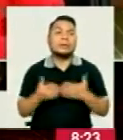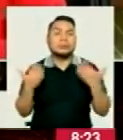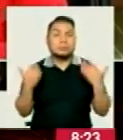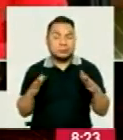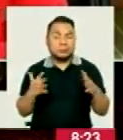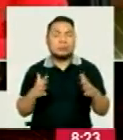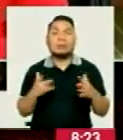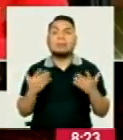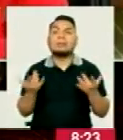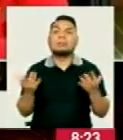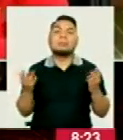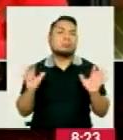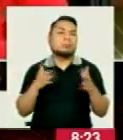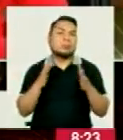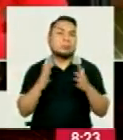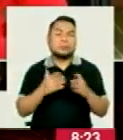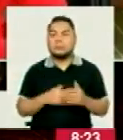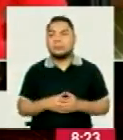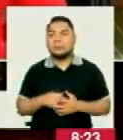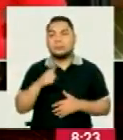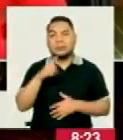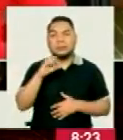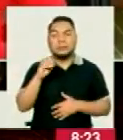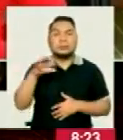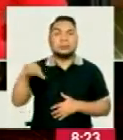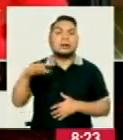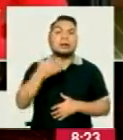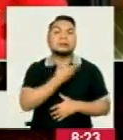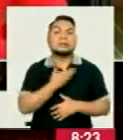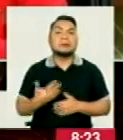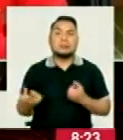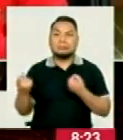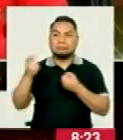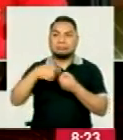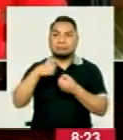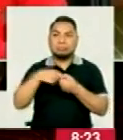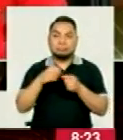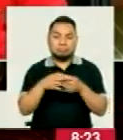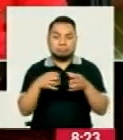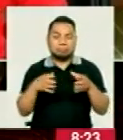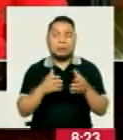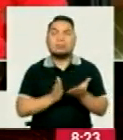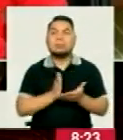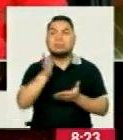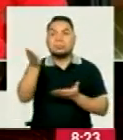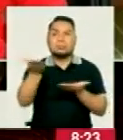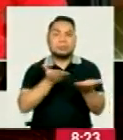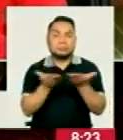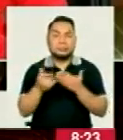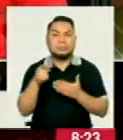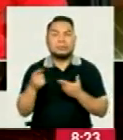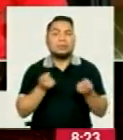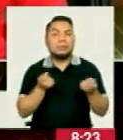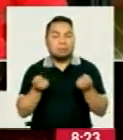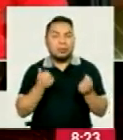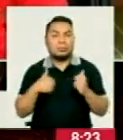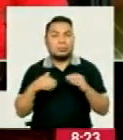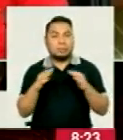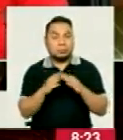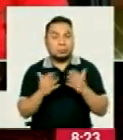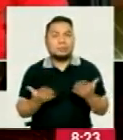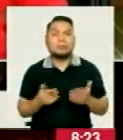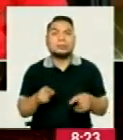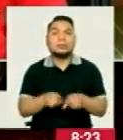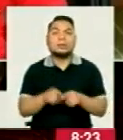se congregan por lo menos 10 entidades del Estado. Esto en articulación con el gobierno regional y las municipalidades,